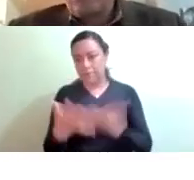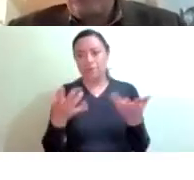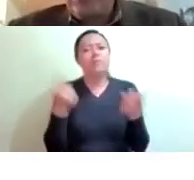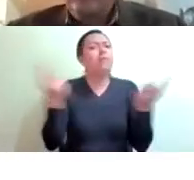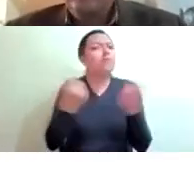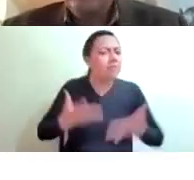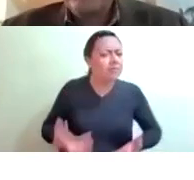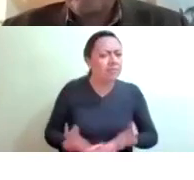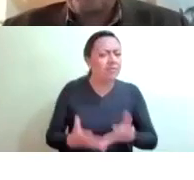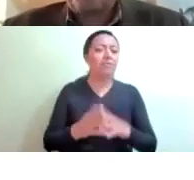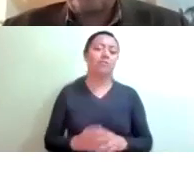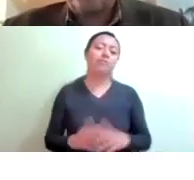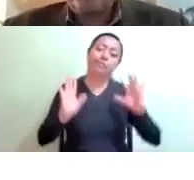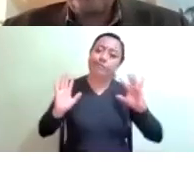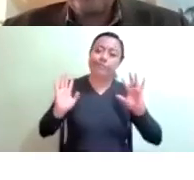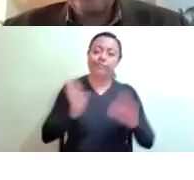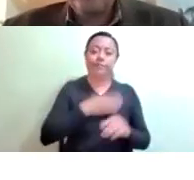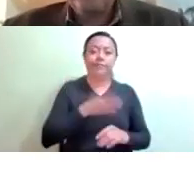en fin, ¿no?